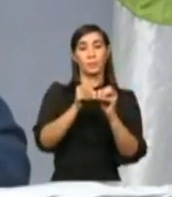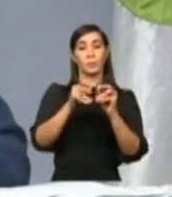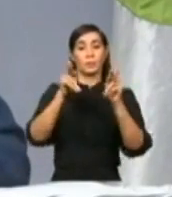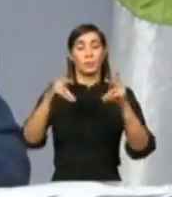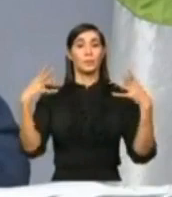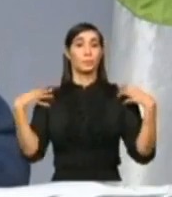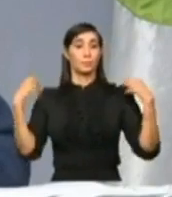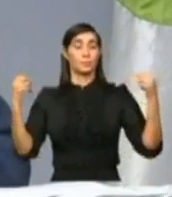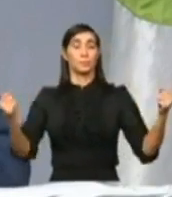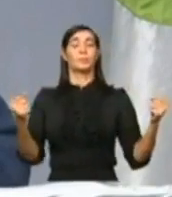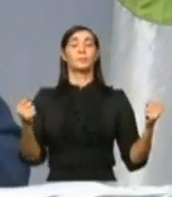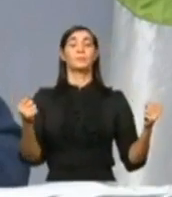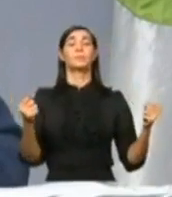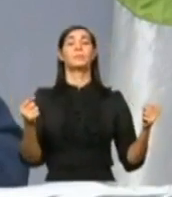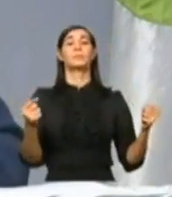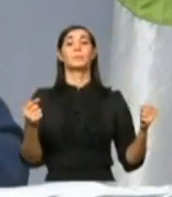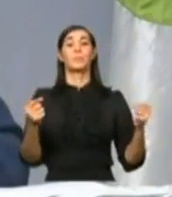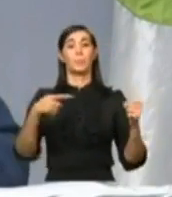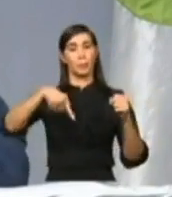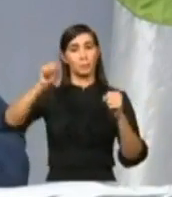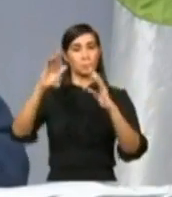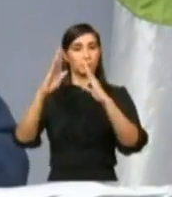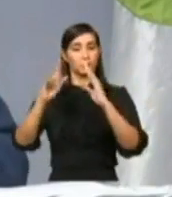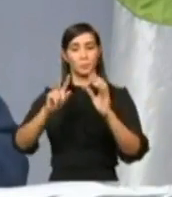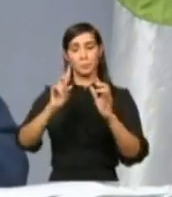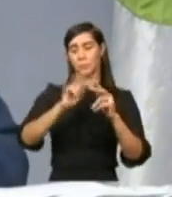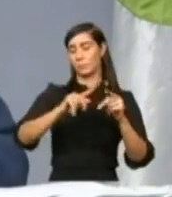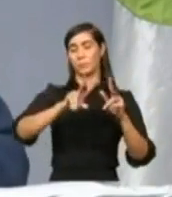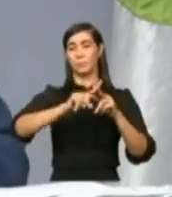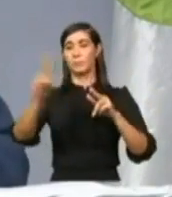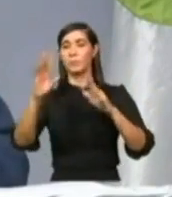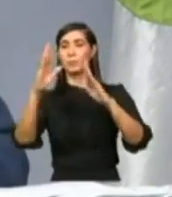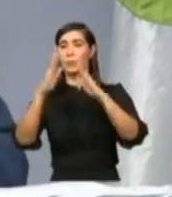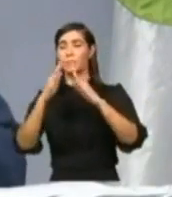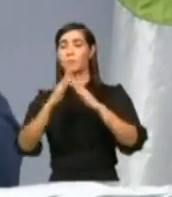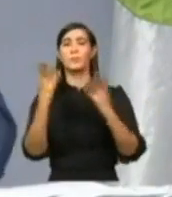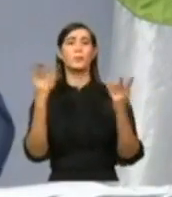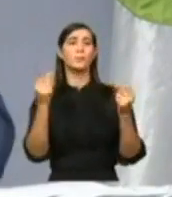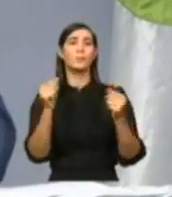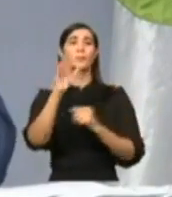recuperados despachados de alta son de 52.